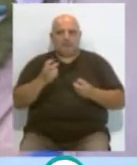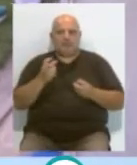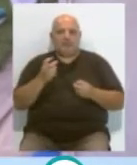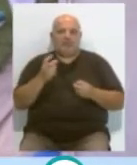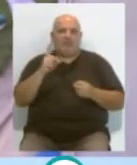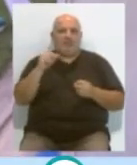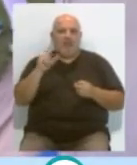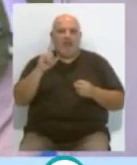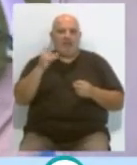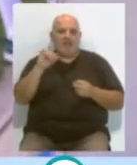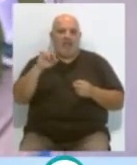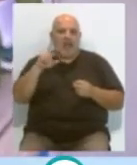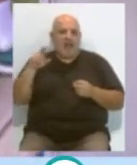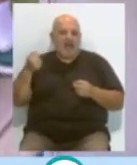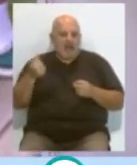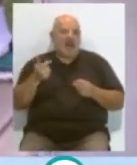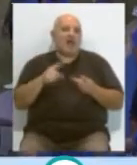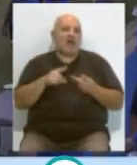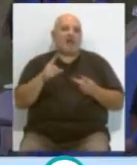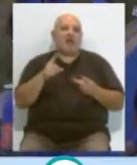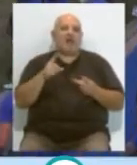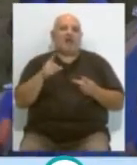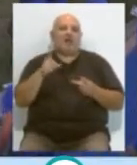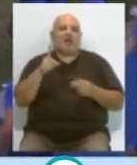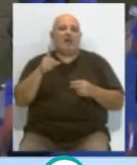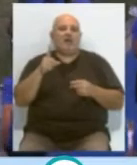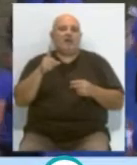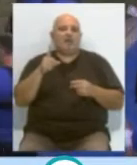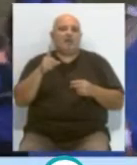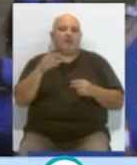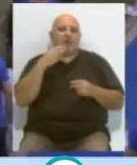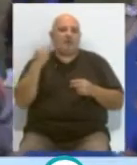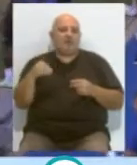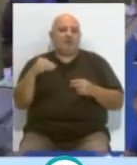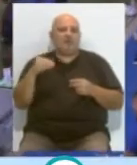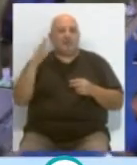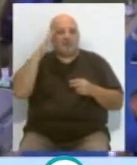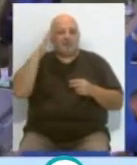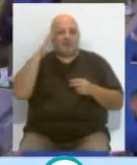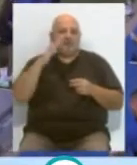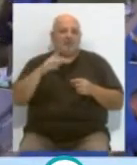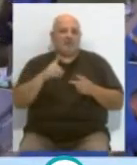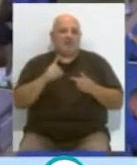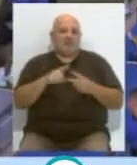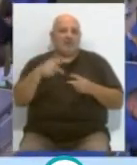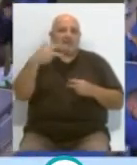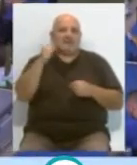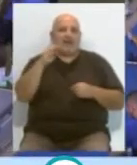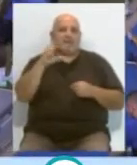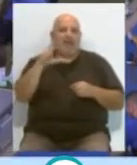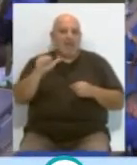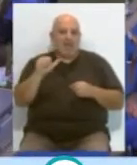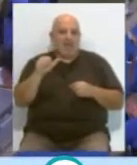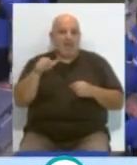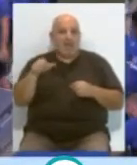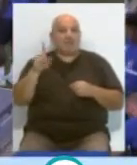de Diarra, el tema también de chicos que están con mucha ilusión, como Chapela, un jugador que